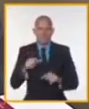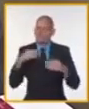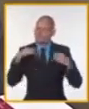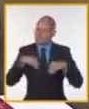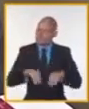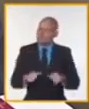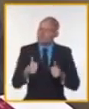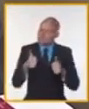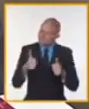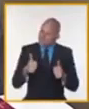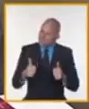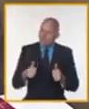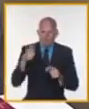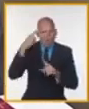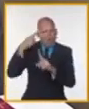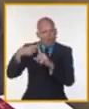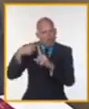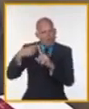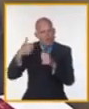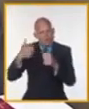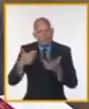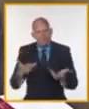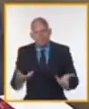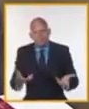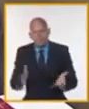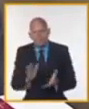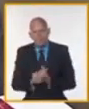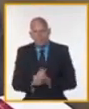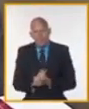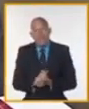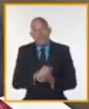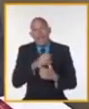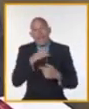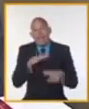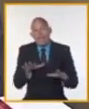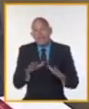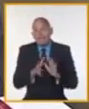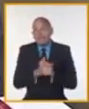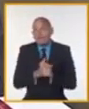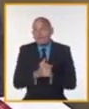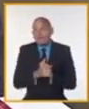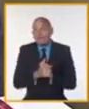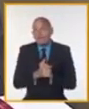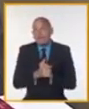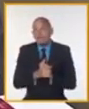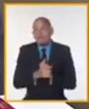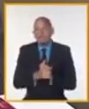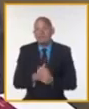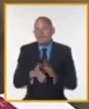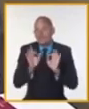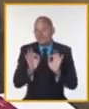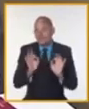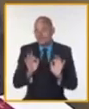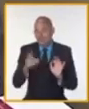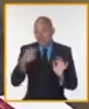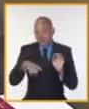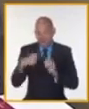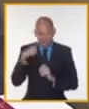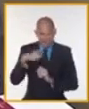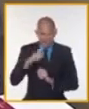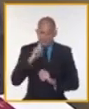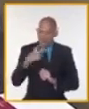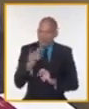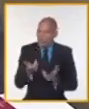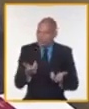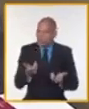limitaciones y dificultades que enfrentamos. Si algún reclamo tienen este asunto de la vinculación, es